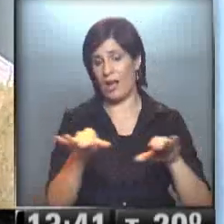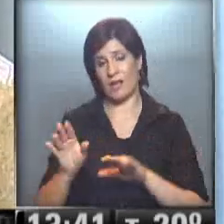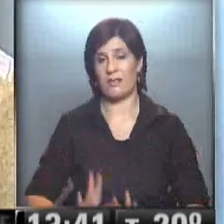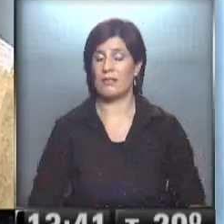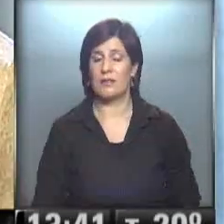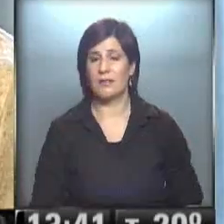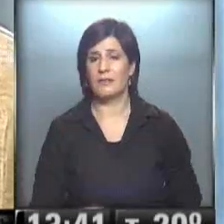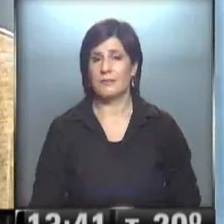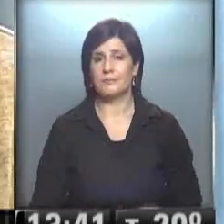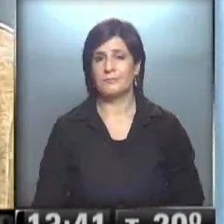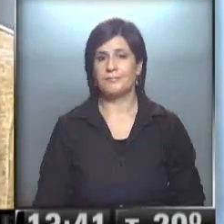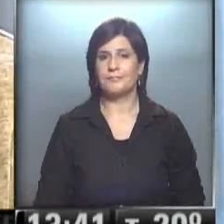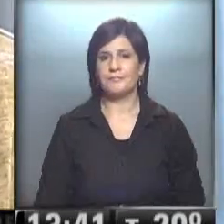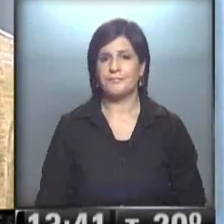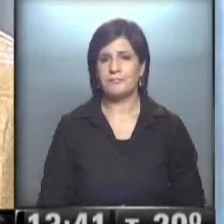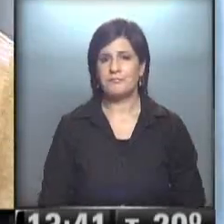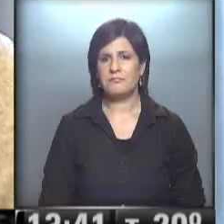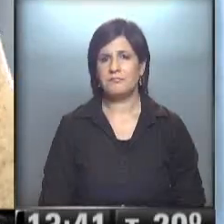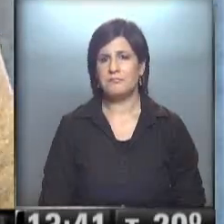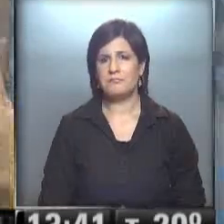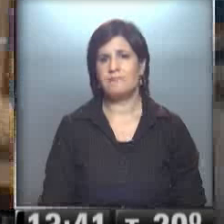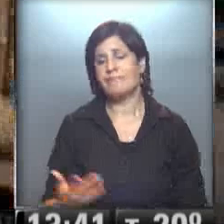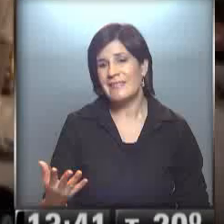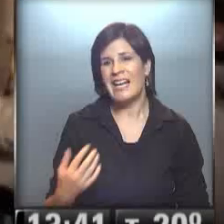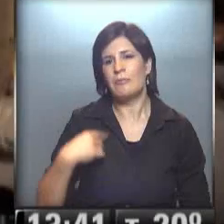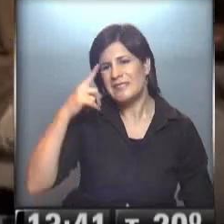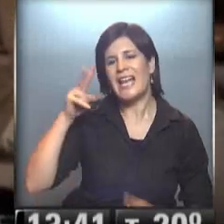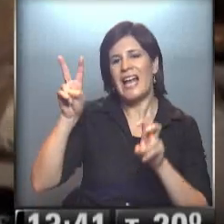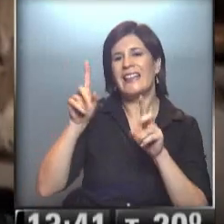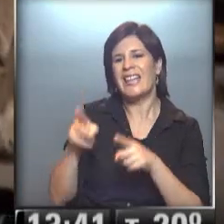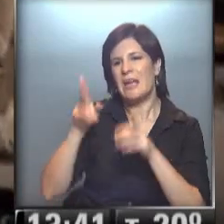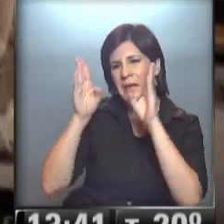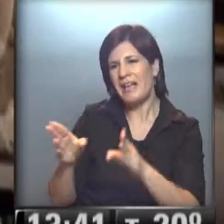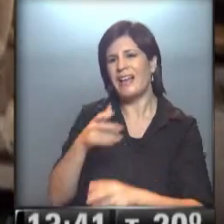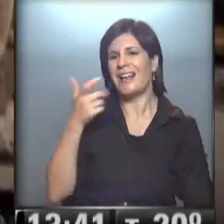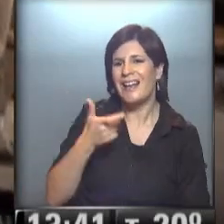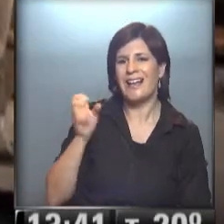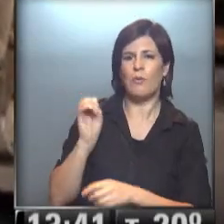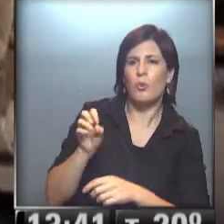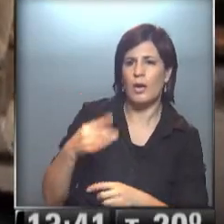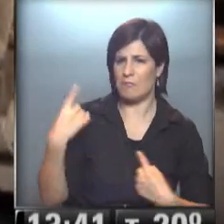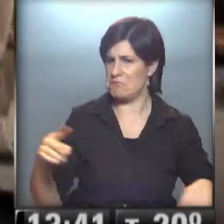bueno eso no no que no sea el tema y a su vez no par